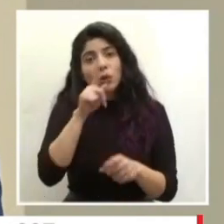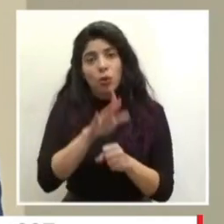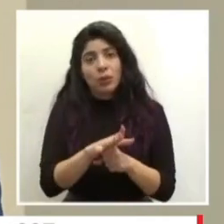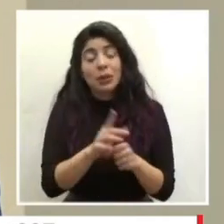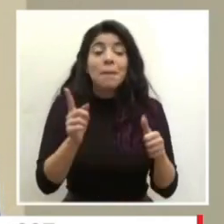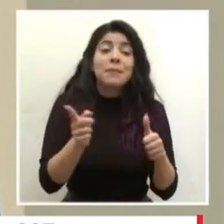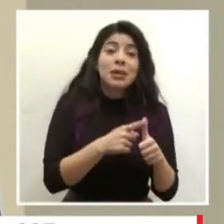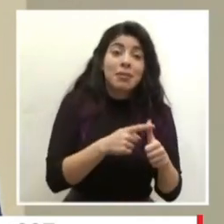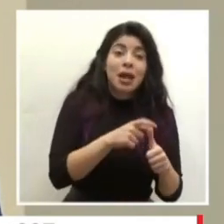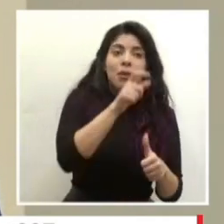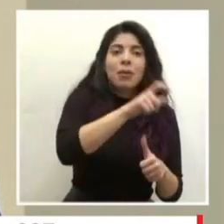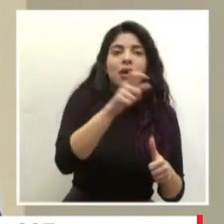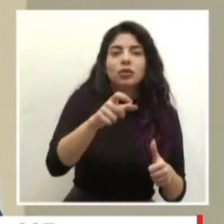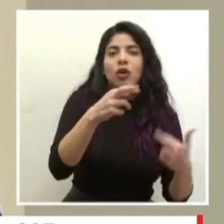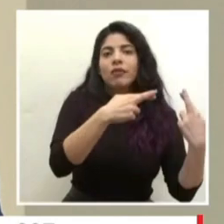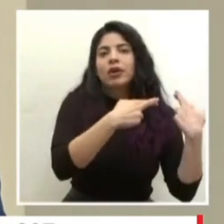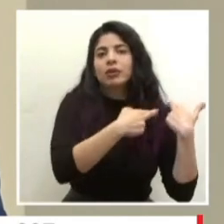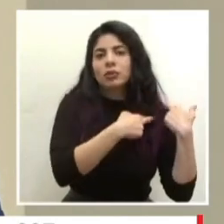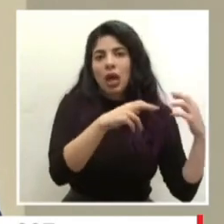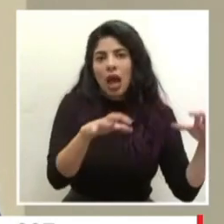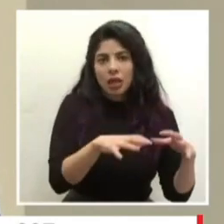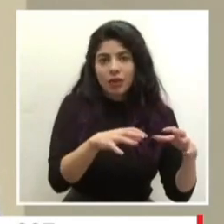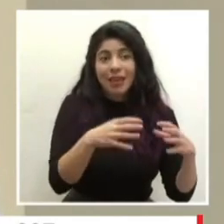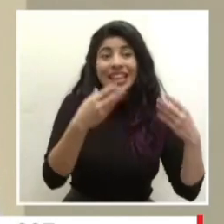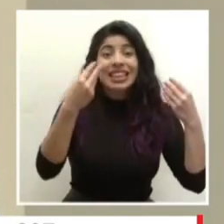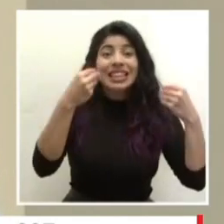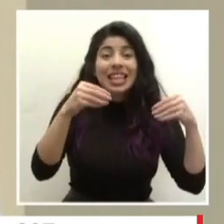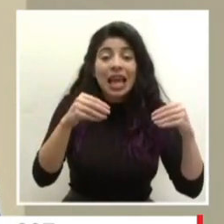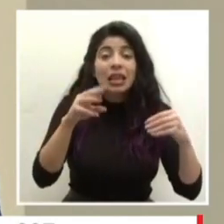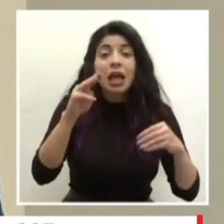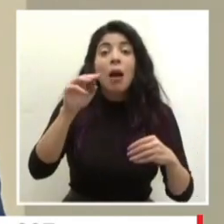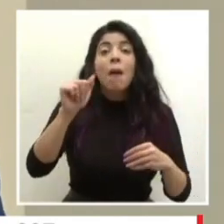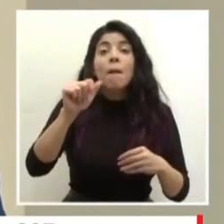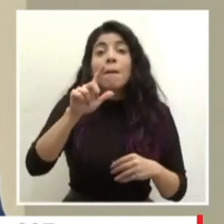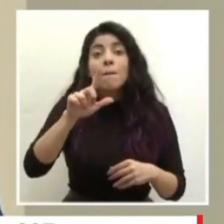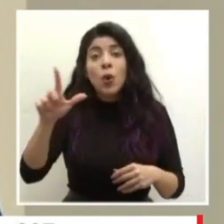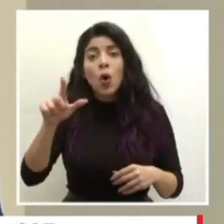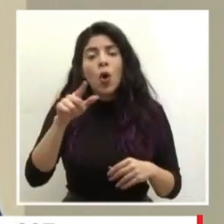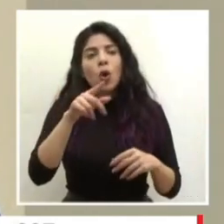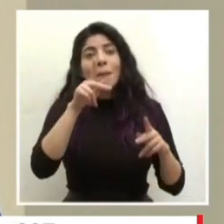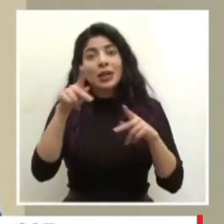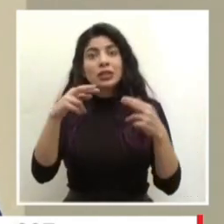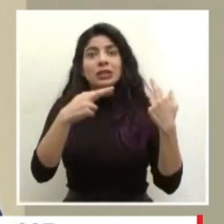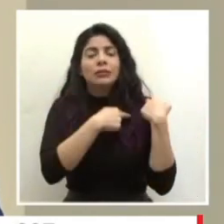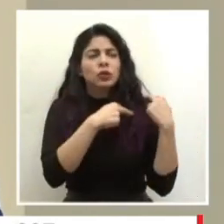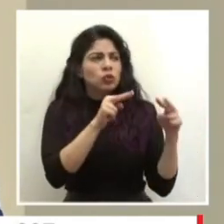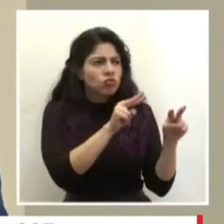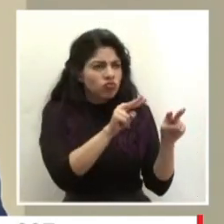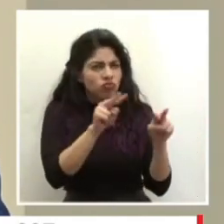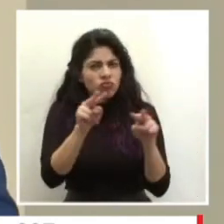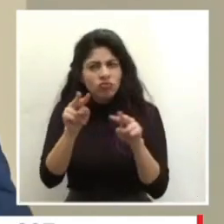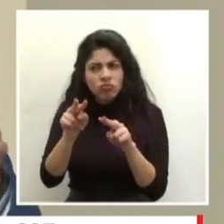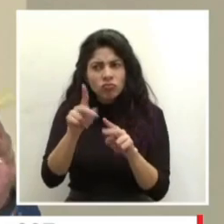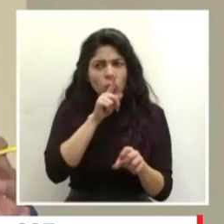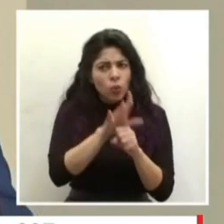de los responsables de las diferentes actividades, en las tiendas, en los moles, que estén viendo justamente que ocurra lo que tiene que